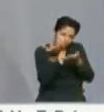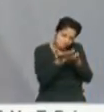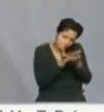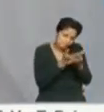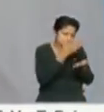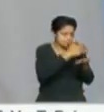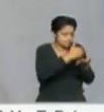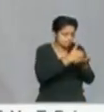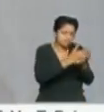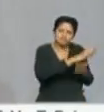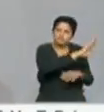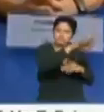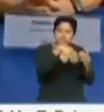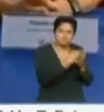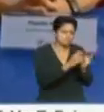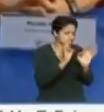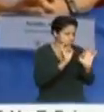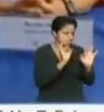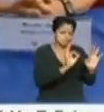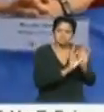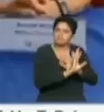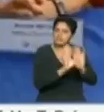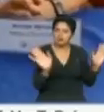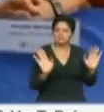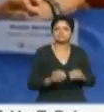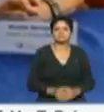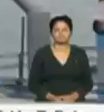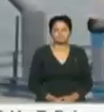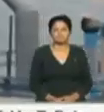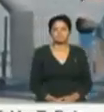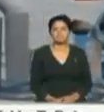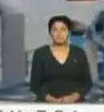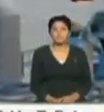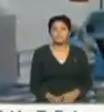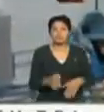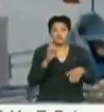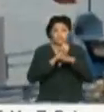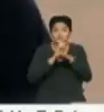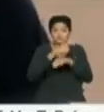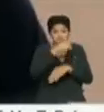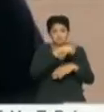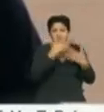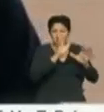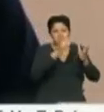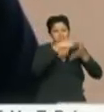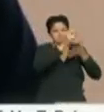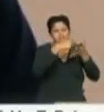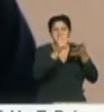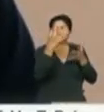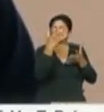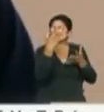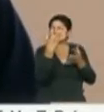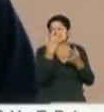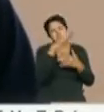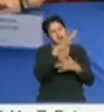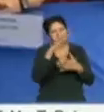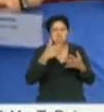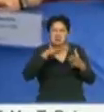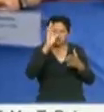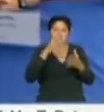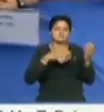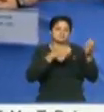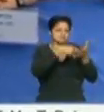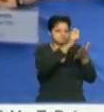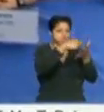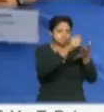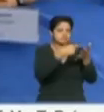acuerdo a normativas internacionales muy exigentes. Ecuador cuenta con más de 15 certificaciones internacionales de calidad para el atún y durante